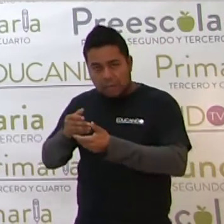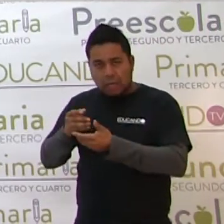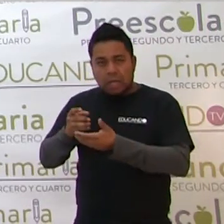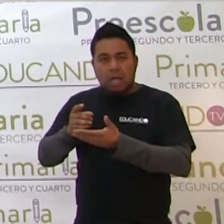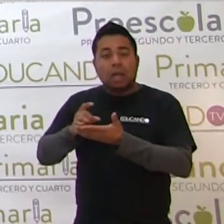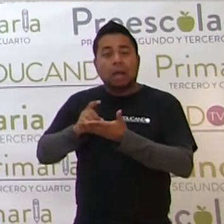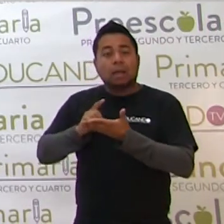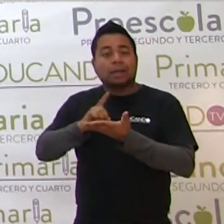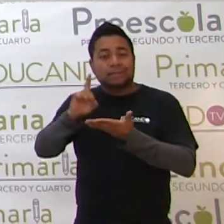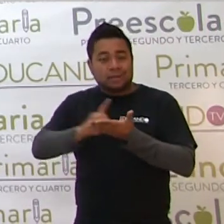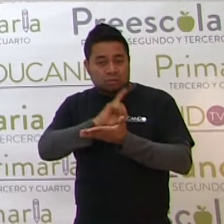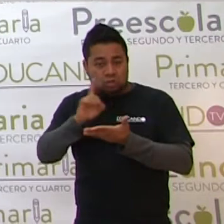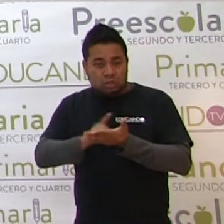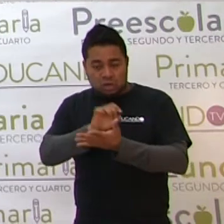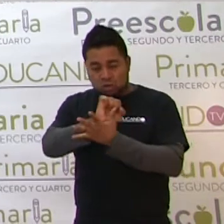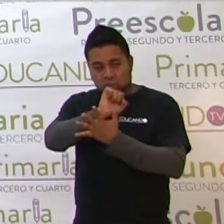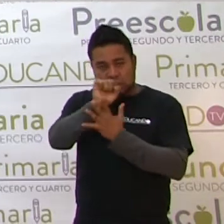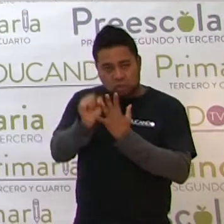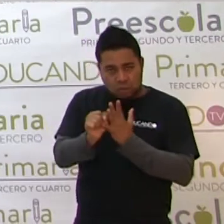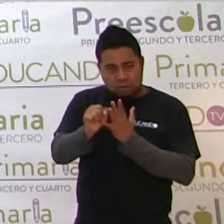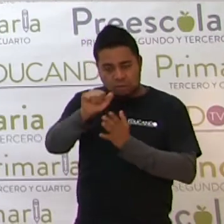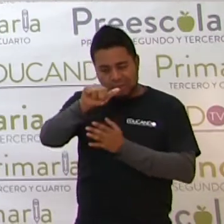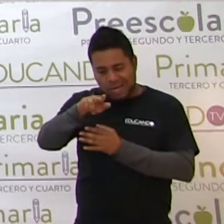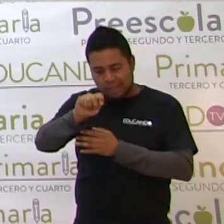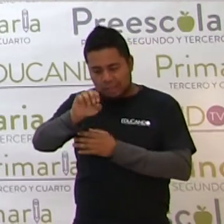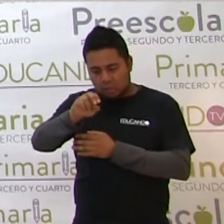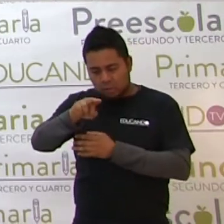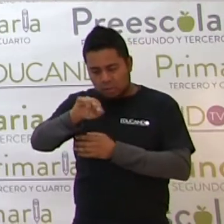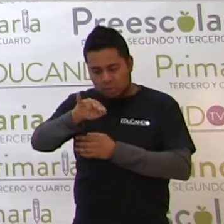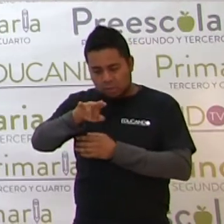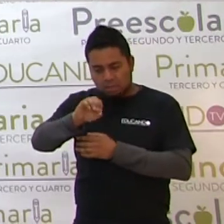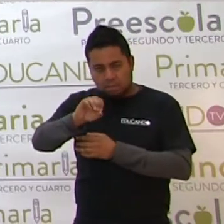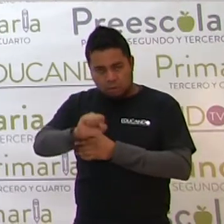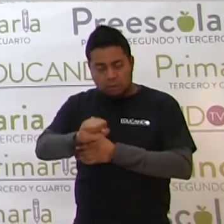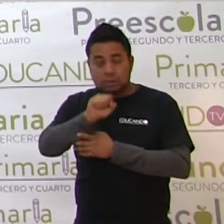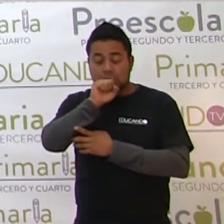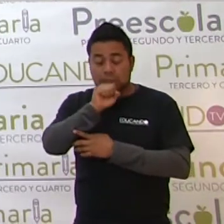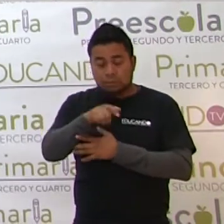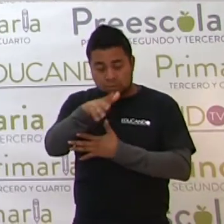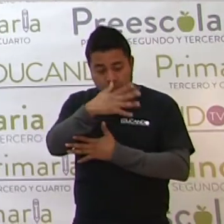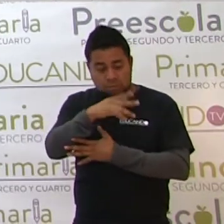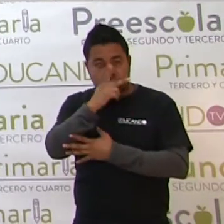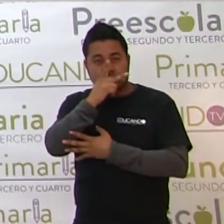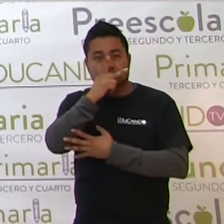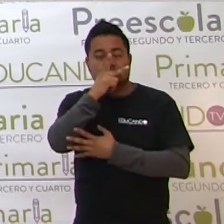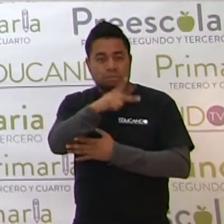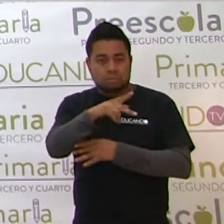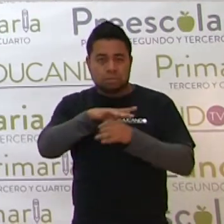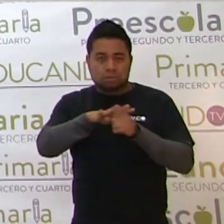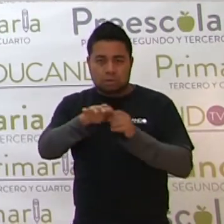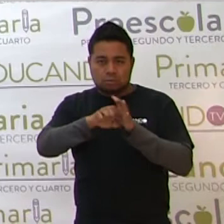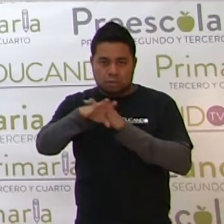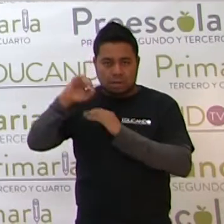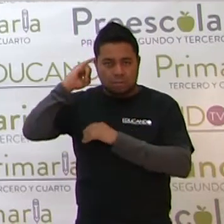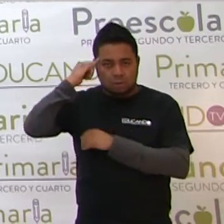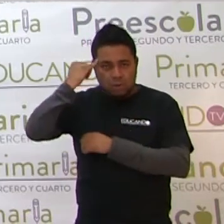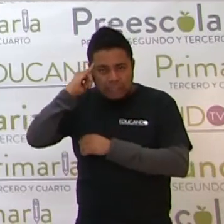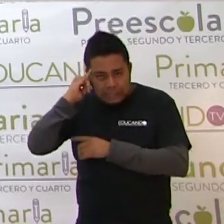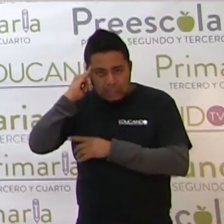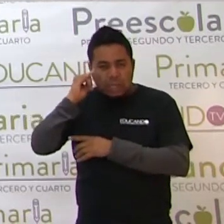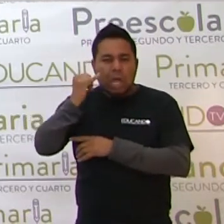sinónimos y antónimos y también buscar diccionarios con palabras como por ejemplo el zapoteco en este